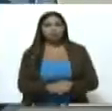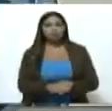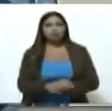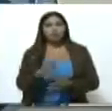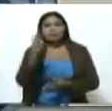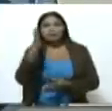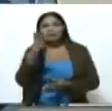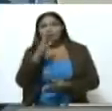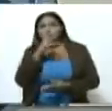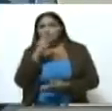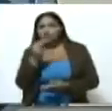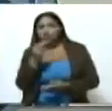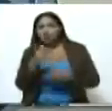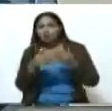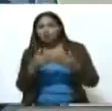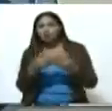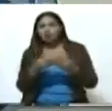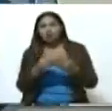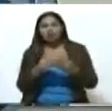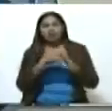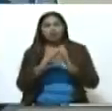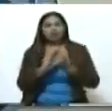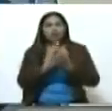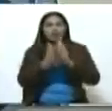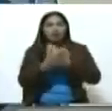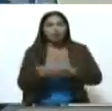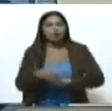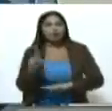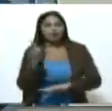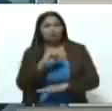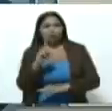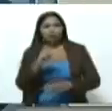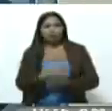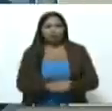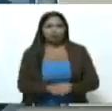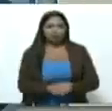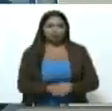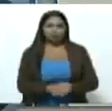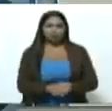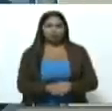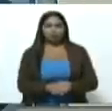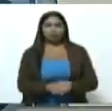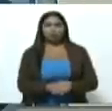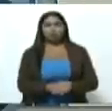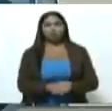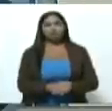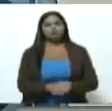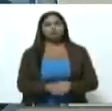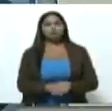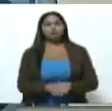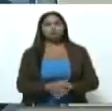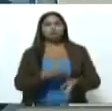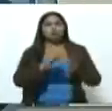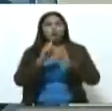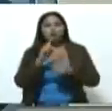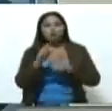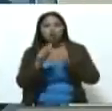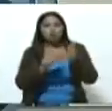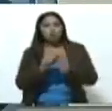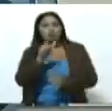parecieran cesar, parecieran no tener en algunos